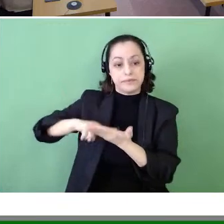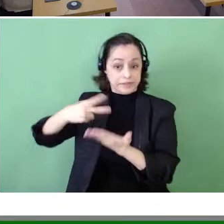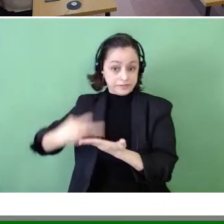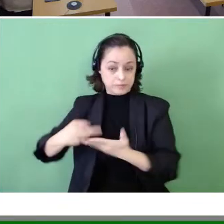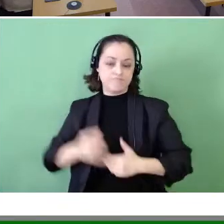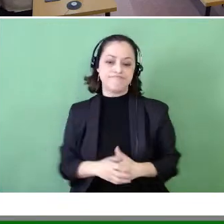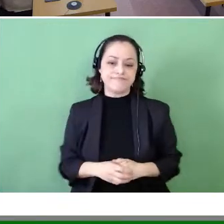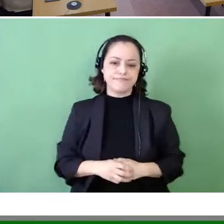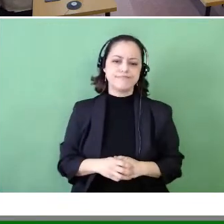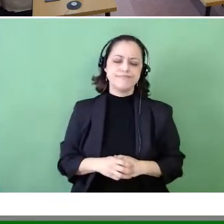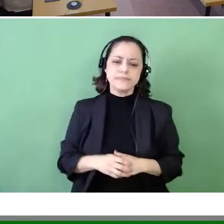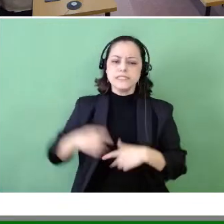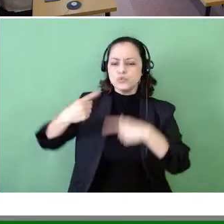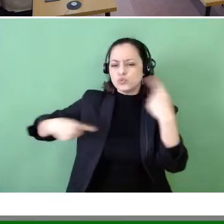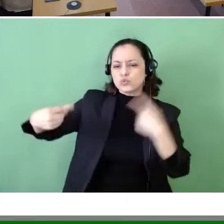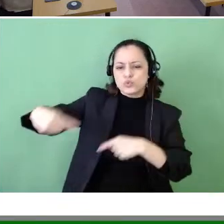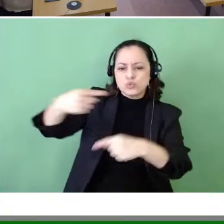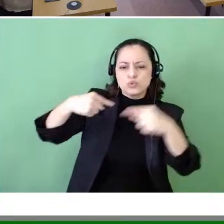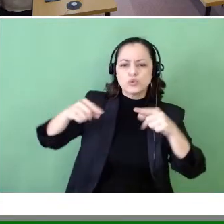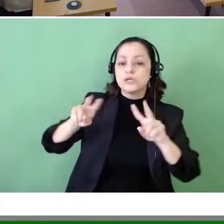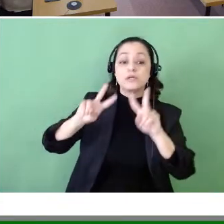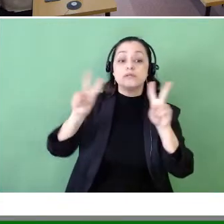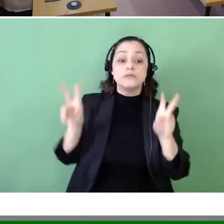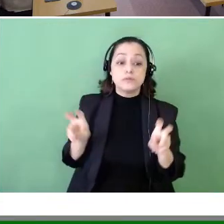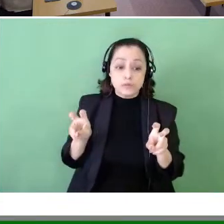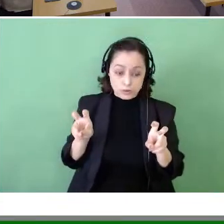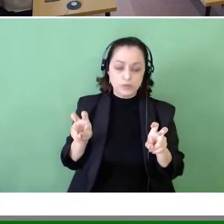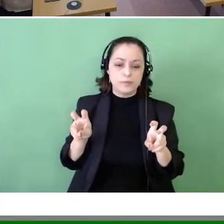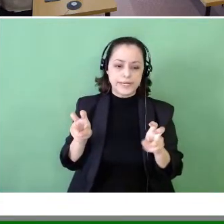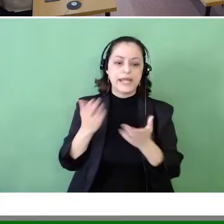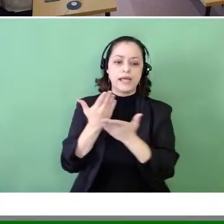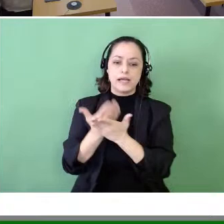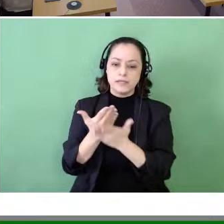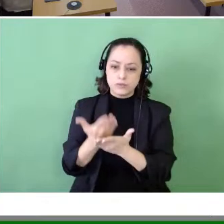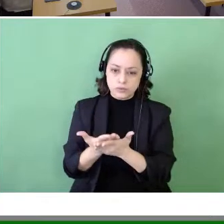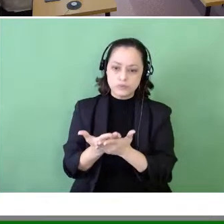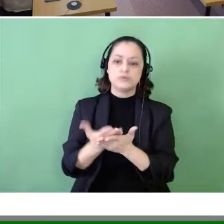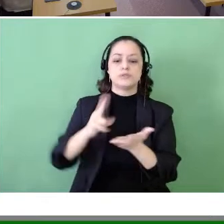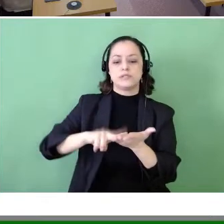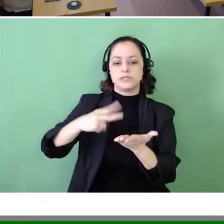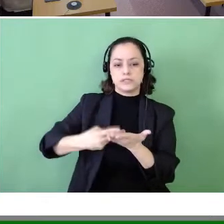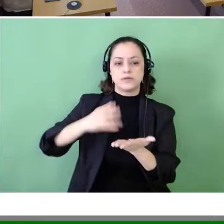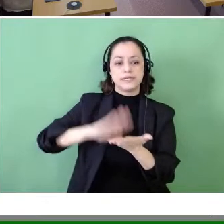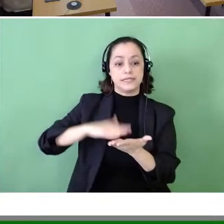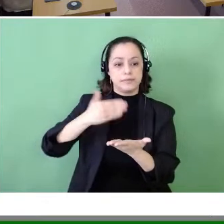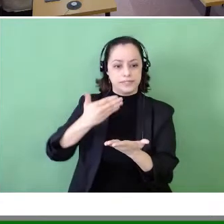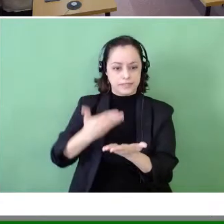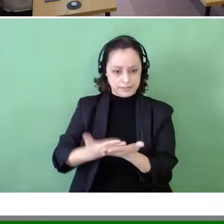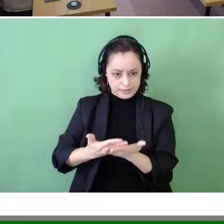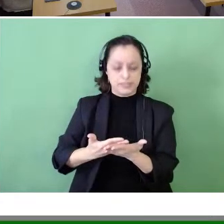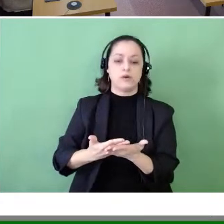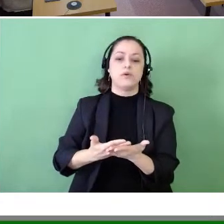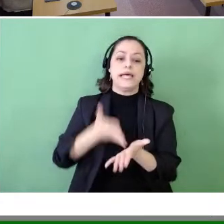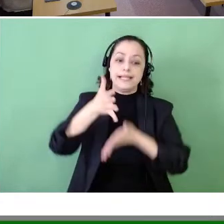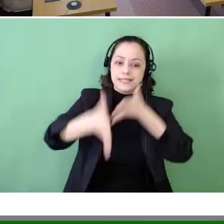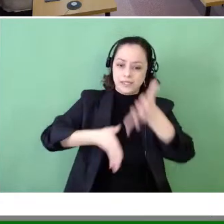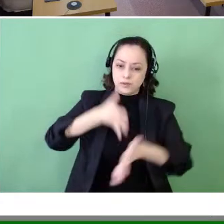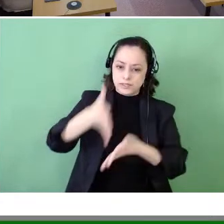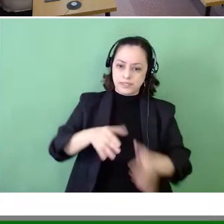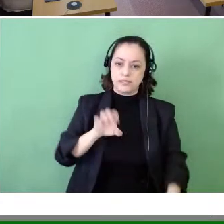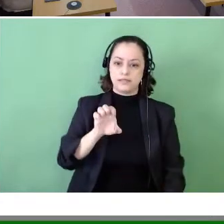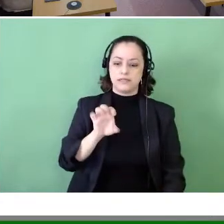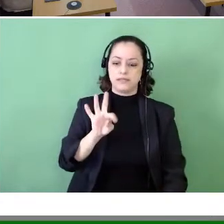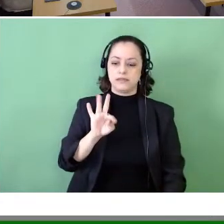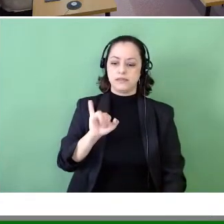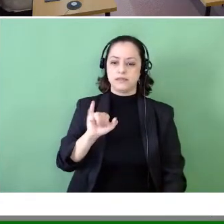hicimos una discusión acerca de los ETIUS, que llamamos Estudios de Traducción e Interpretación de la Lengua de Signos. Hicimos